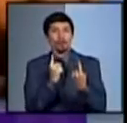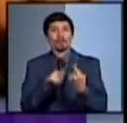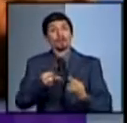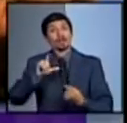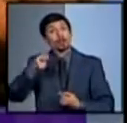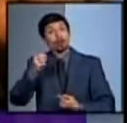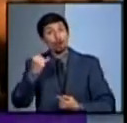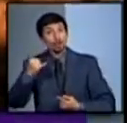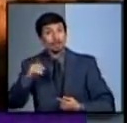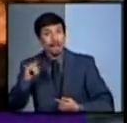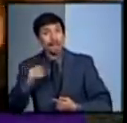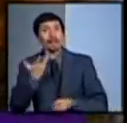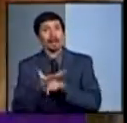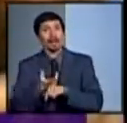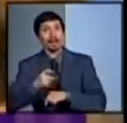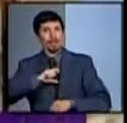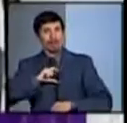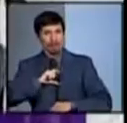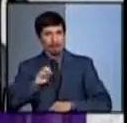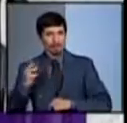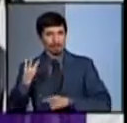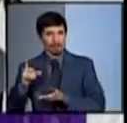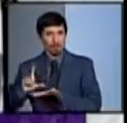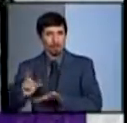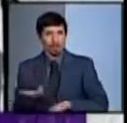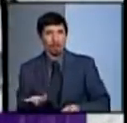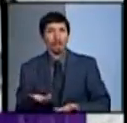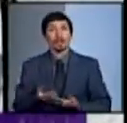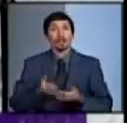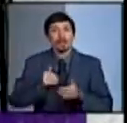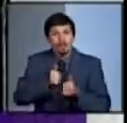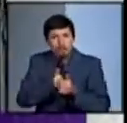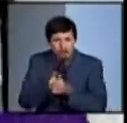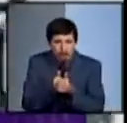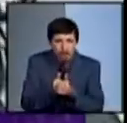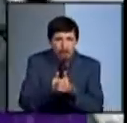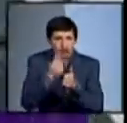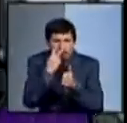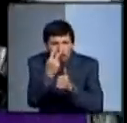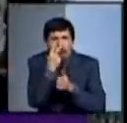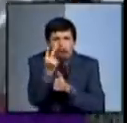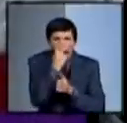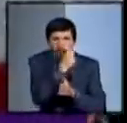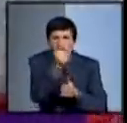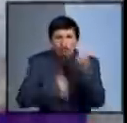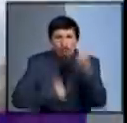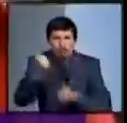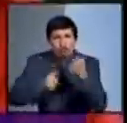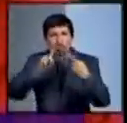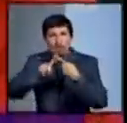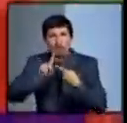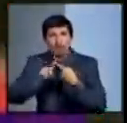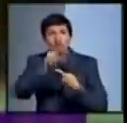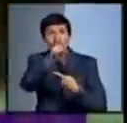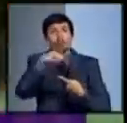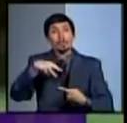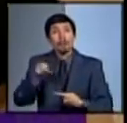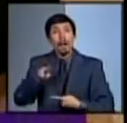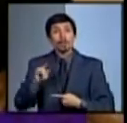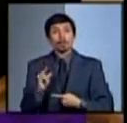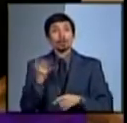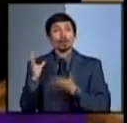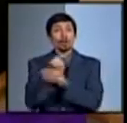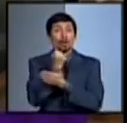González medalla de bronce. Seguimos sus carreras y partidos durante años. Masu alcanzó a ser número 9 del mundo